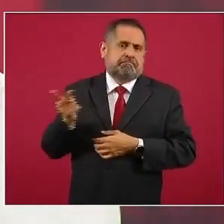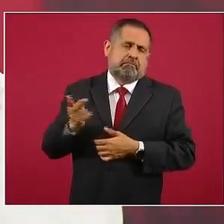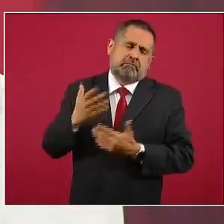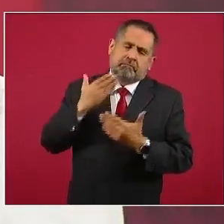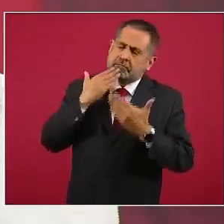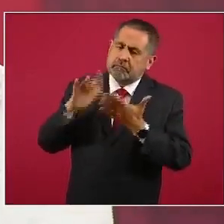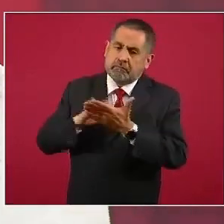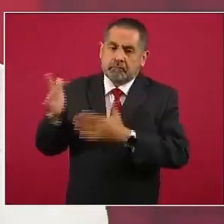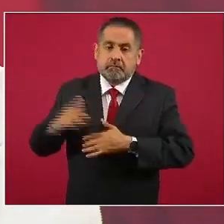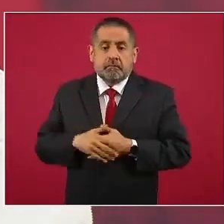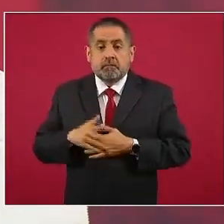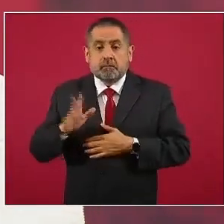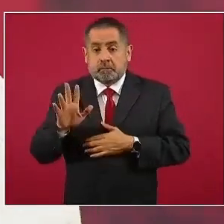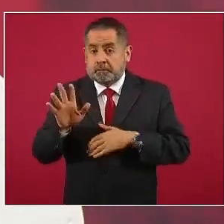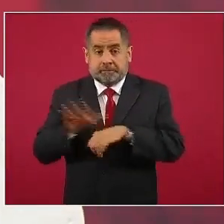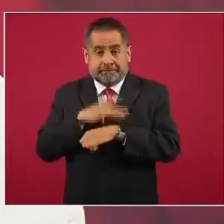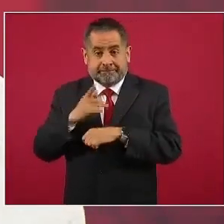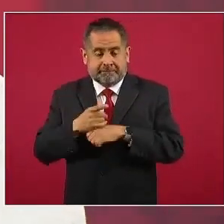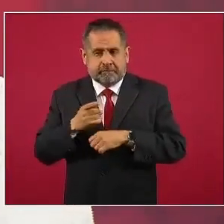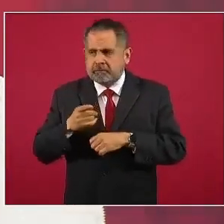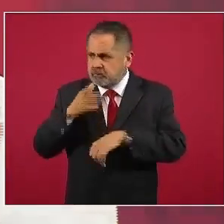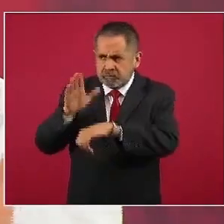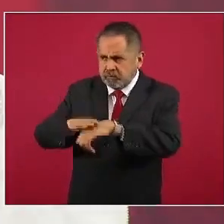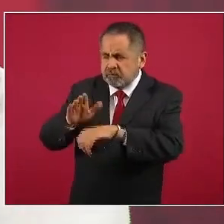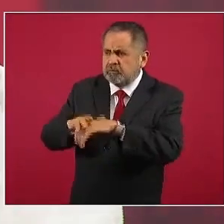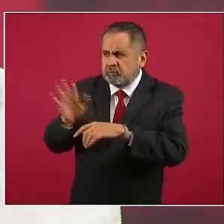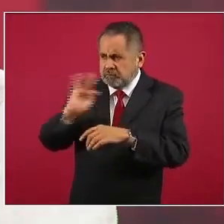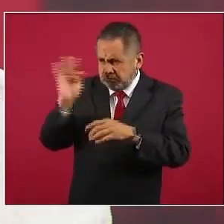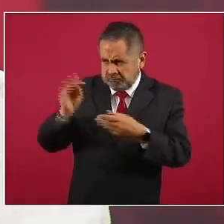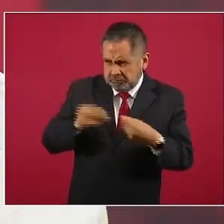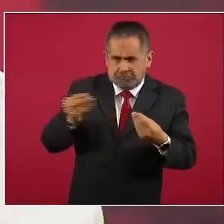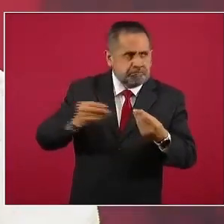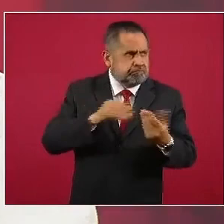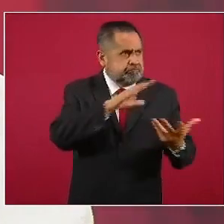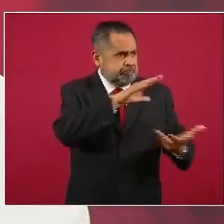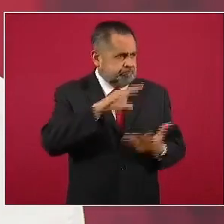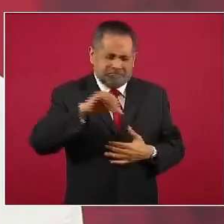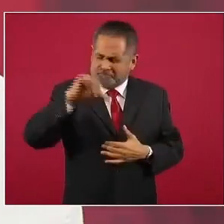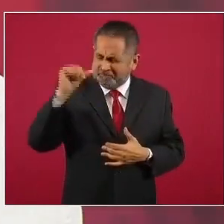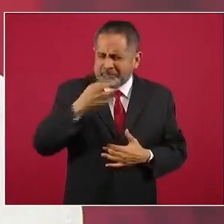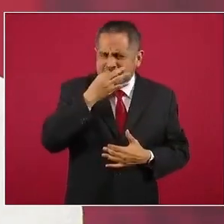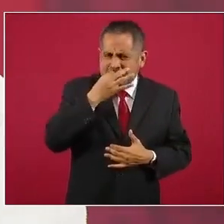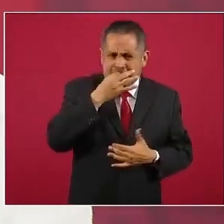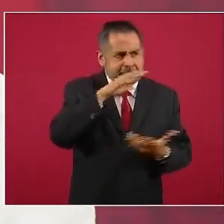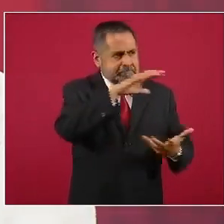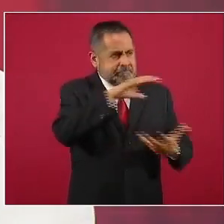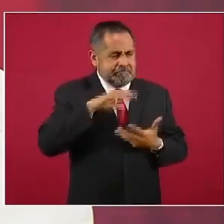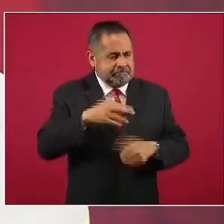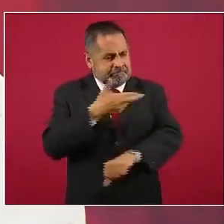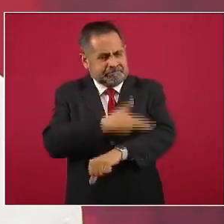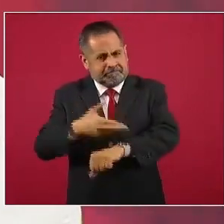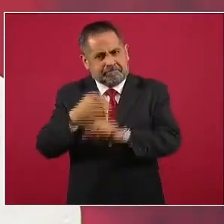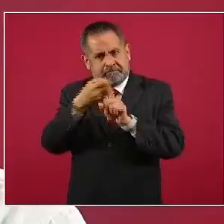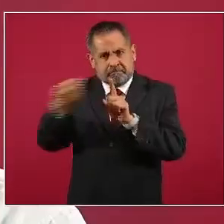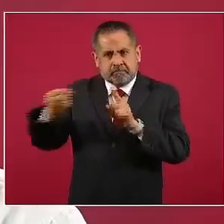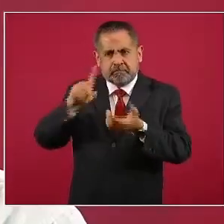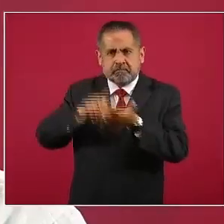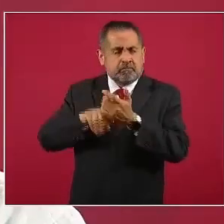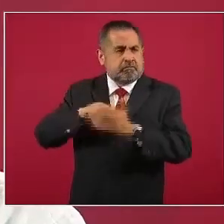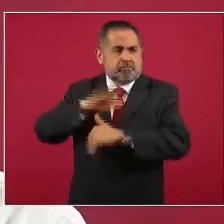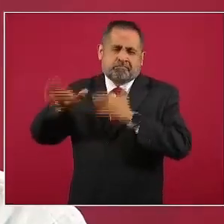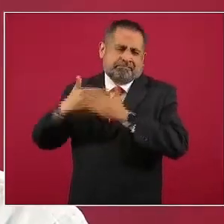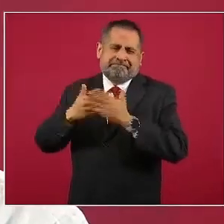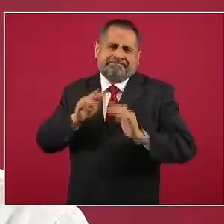José Rafael Ojeda, quienes inmediatamente, cuando se les planteó el reto, dijeron: nosotros tenemos divisiones de logística, como lo tienen todas las